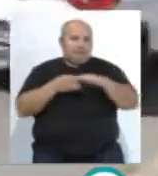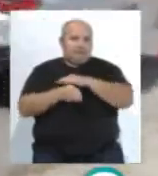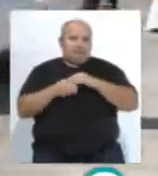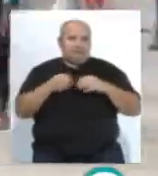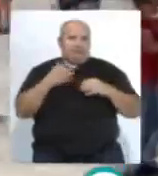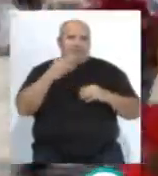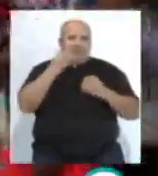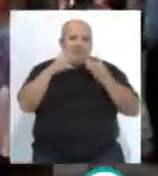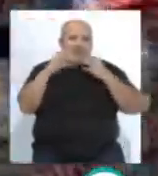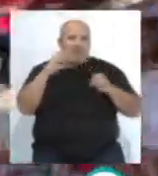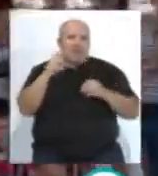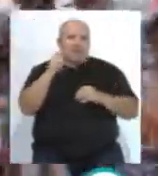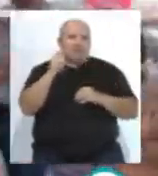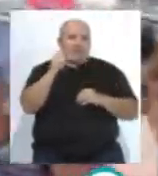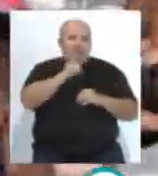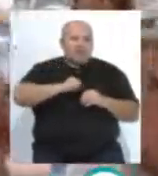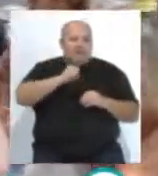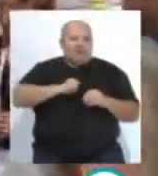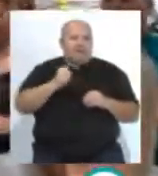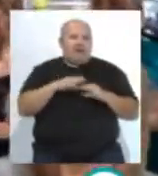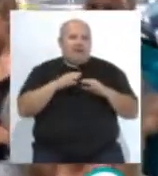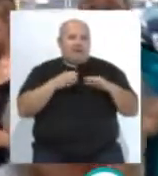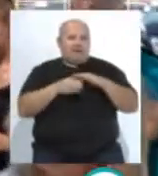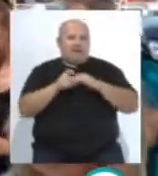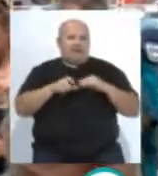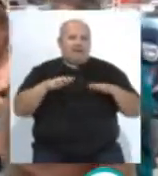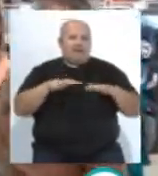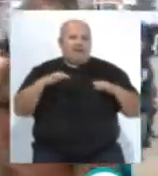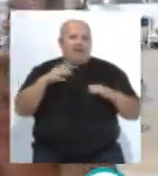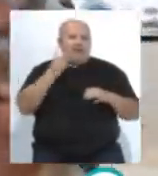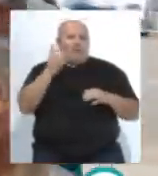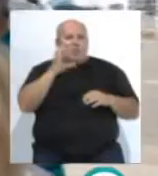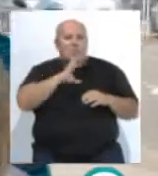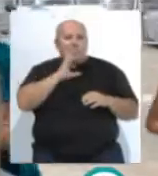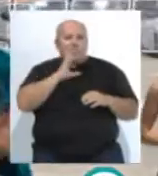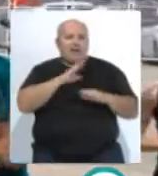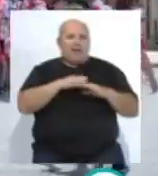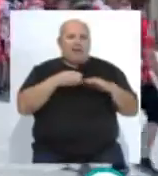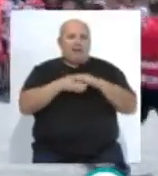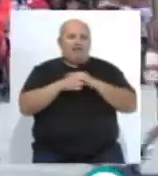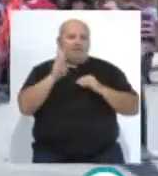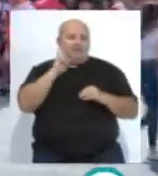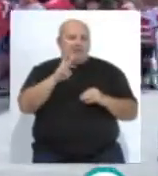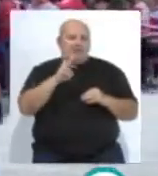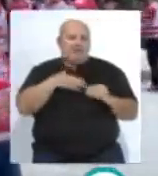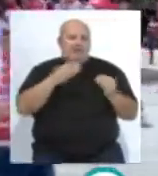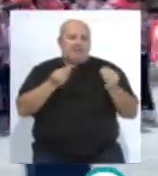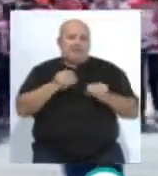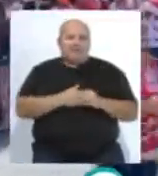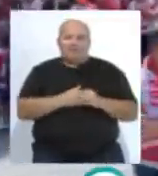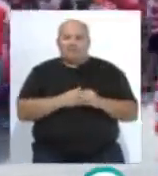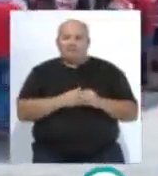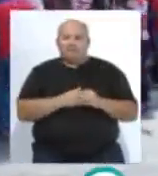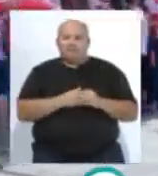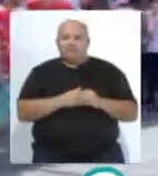con sus cánticos, esperando ya que la gente también, algunos curiosos que vendrían a ver ese ambiente,